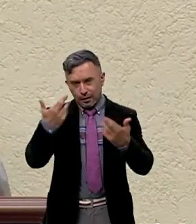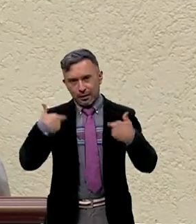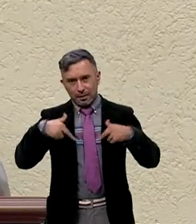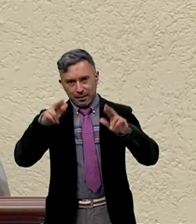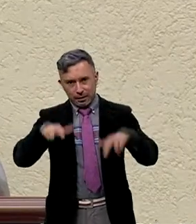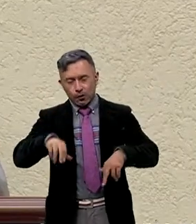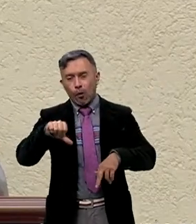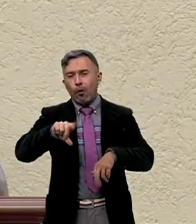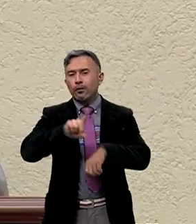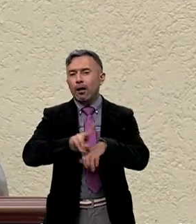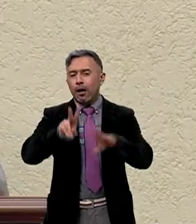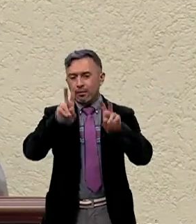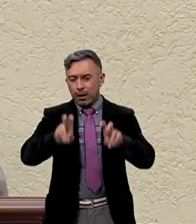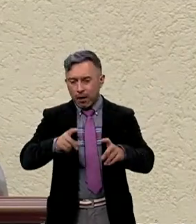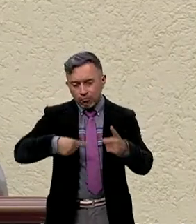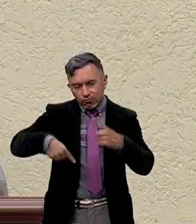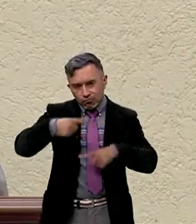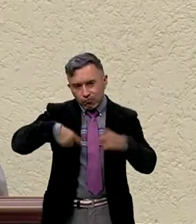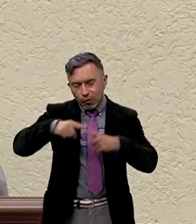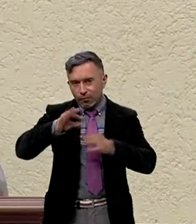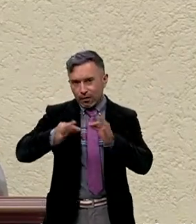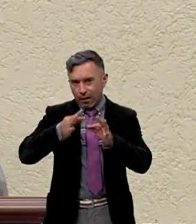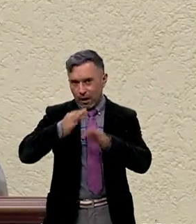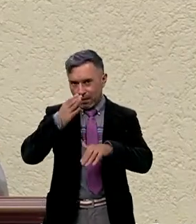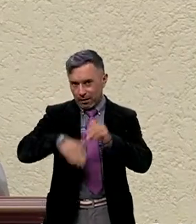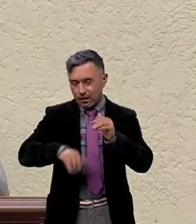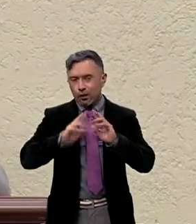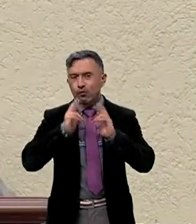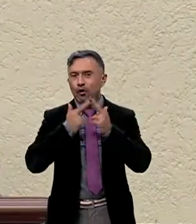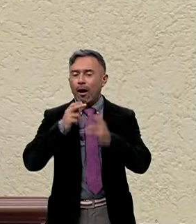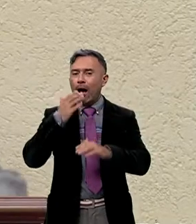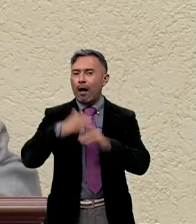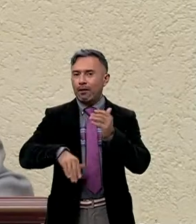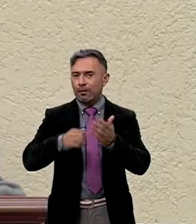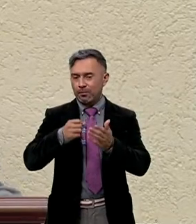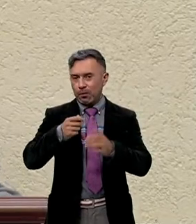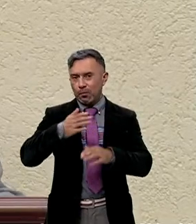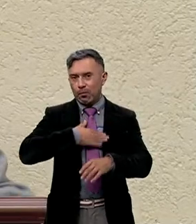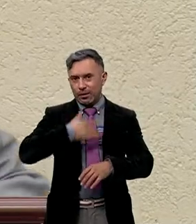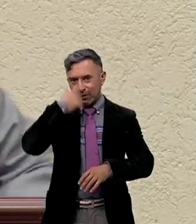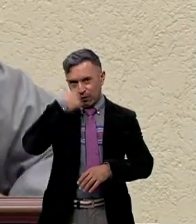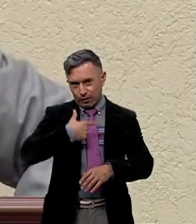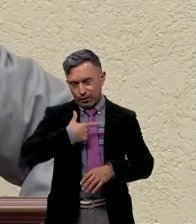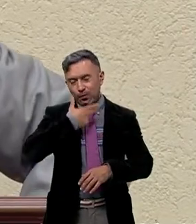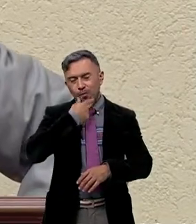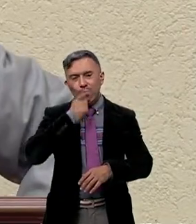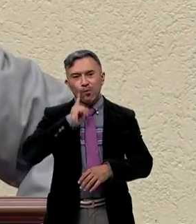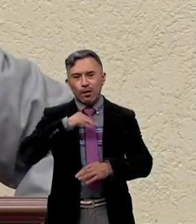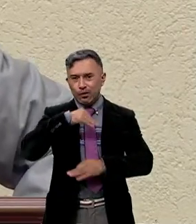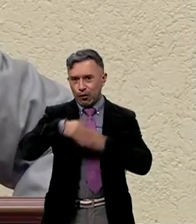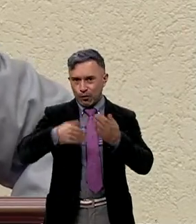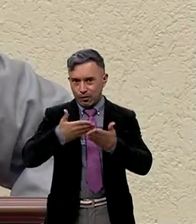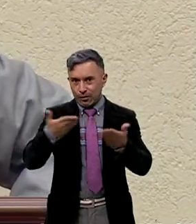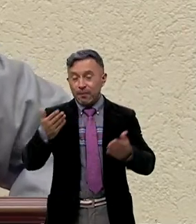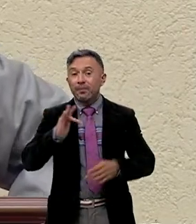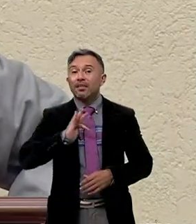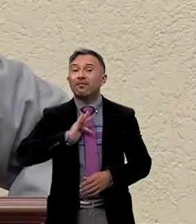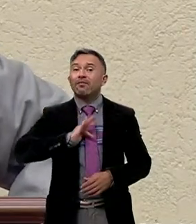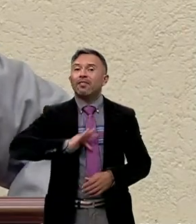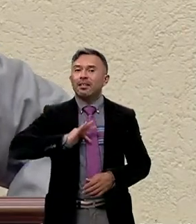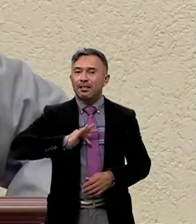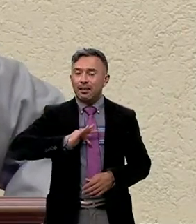los asuntos del orden del día por lo que se levanta la sesión muy buenas noches a todas y todos felicidades